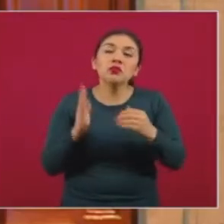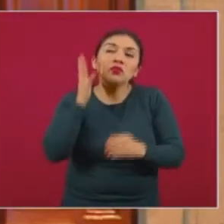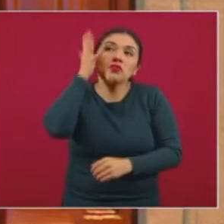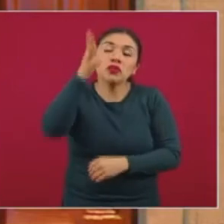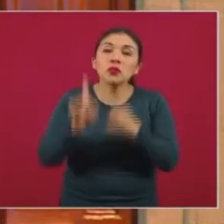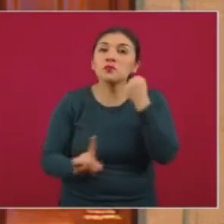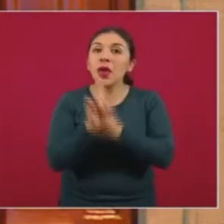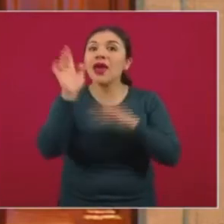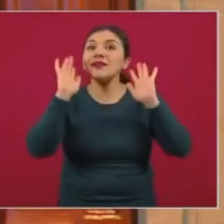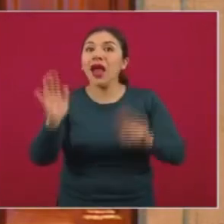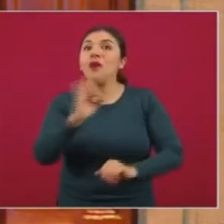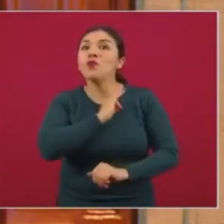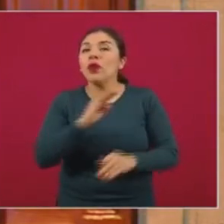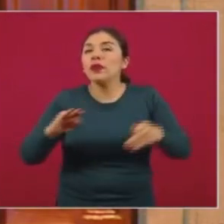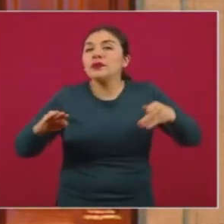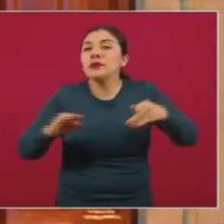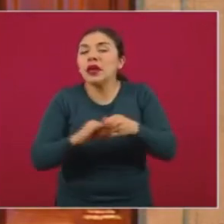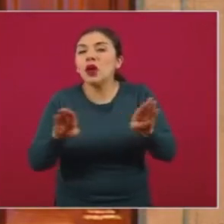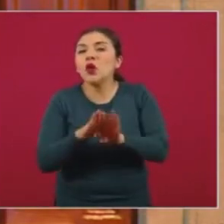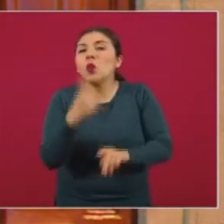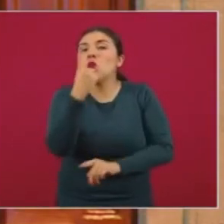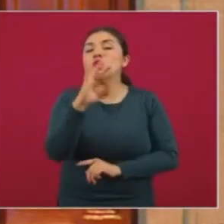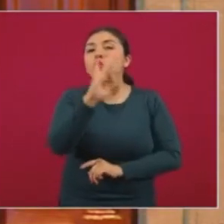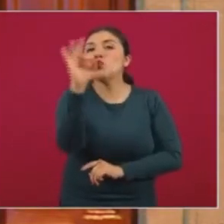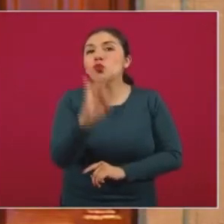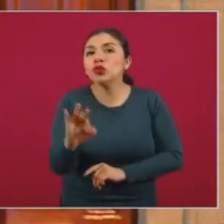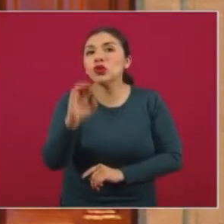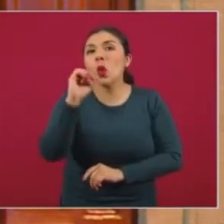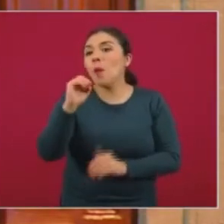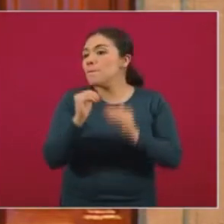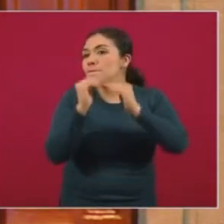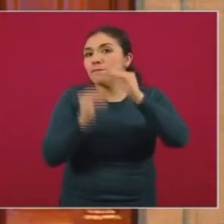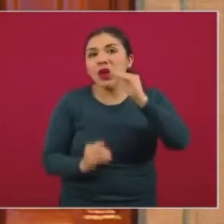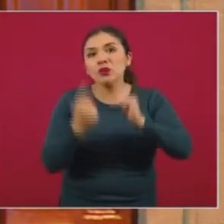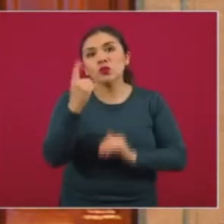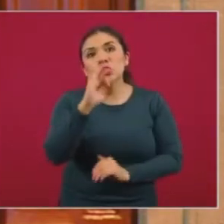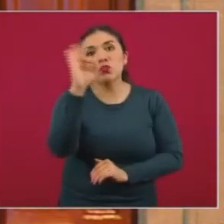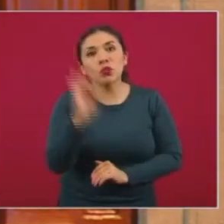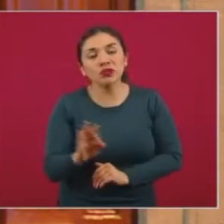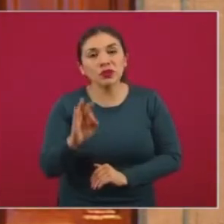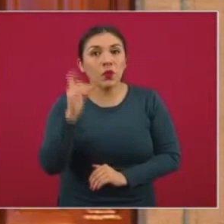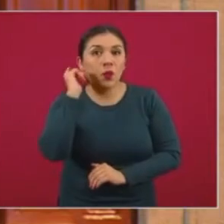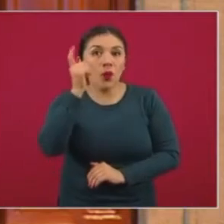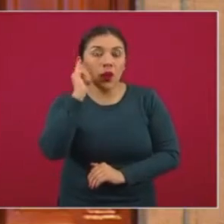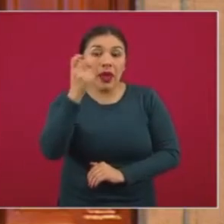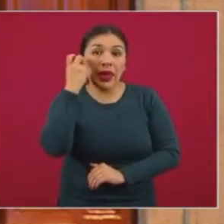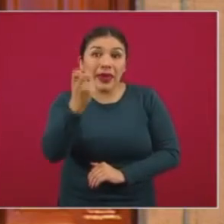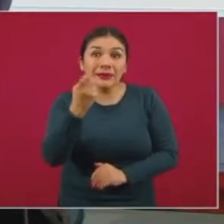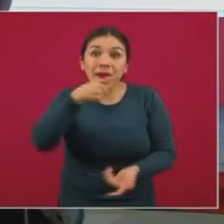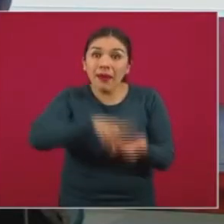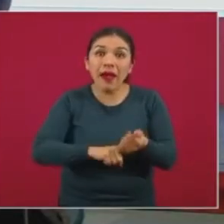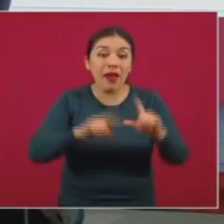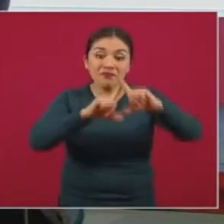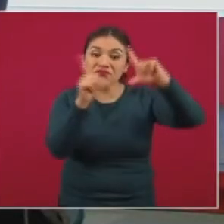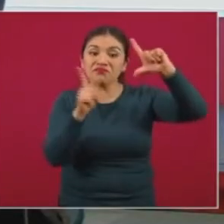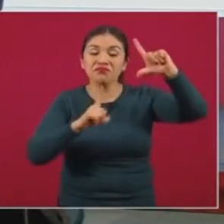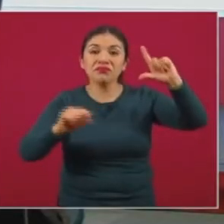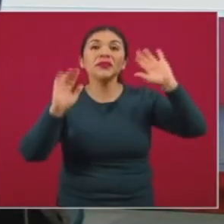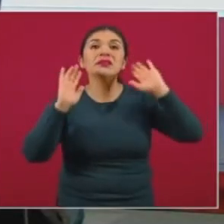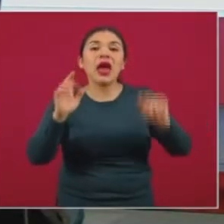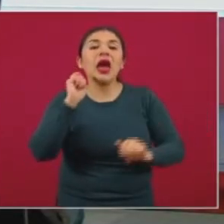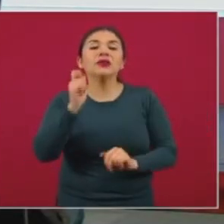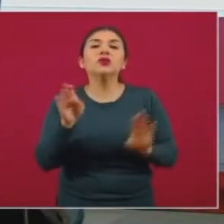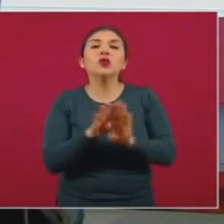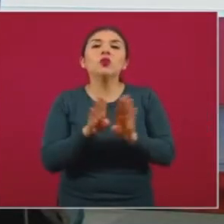nuevamente acercarnos al 1% o disminuir del 1%, lo que hablaría a nivel nacional de